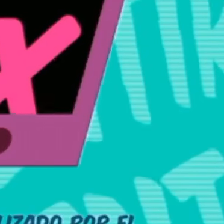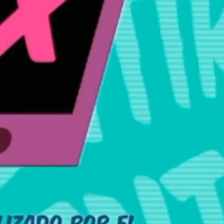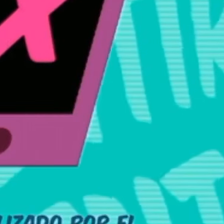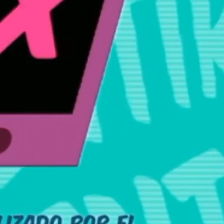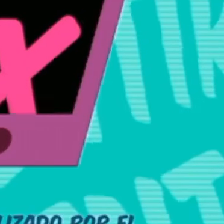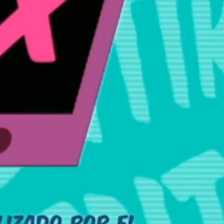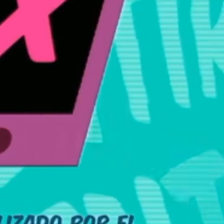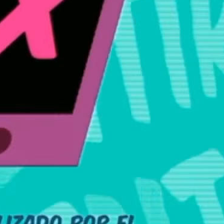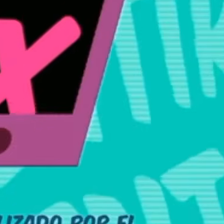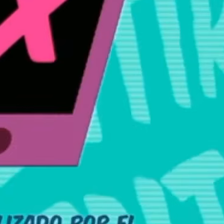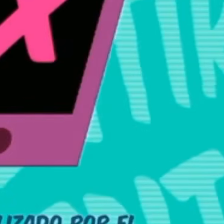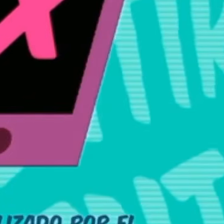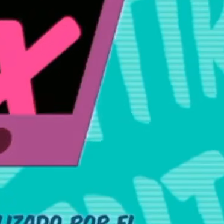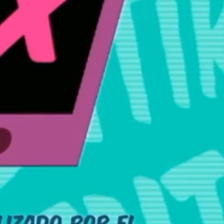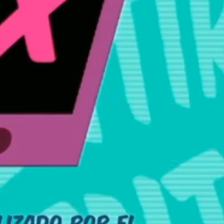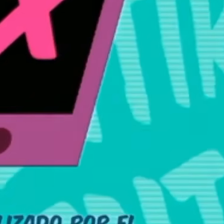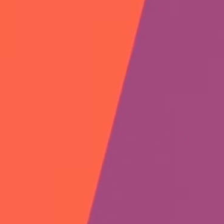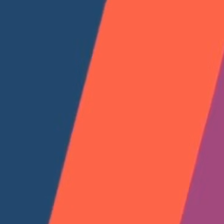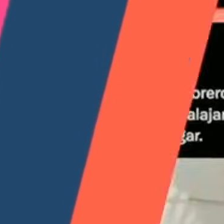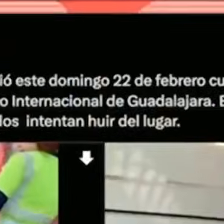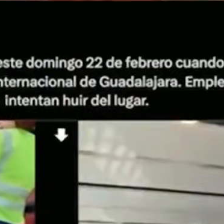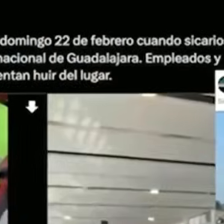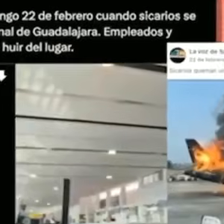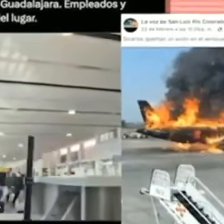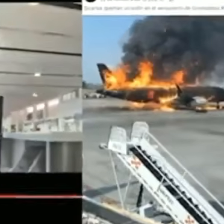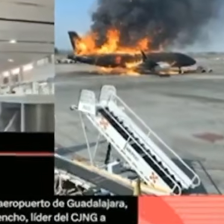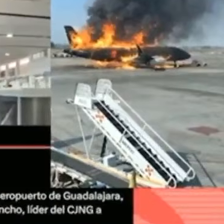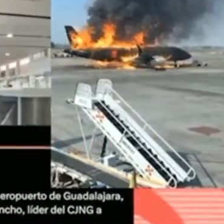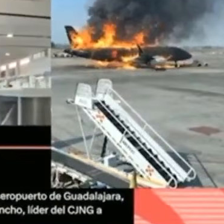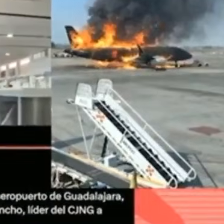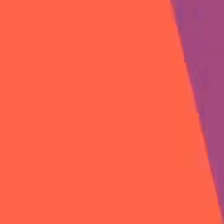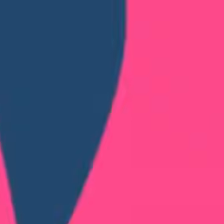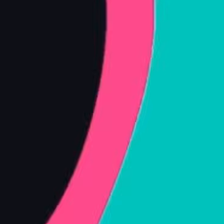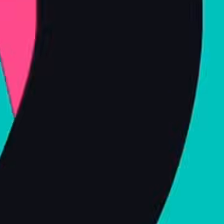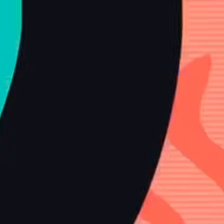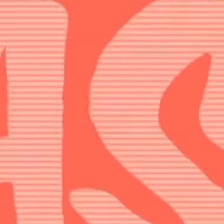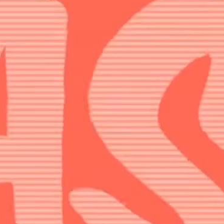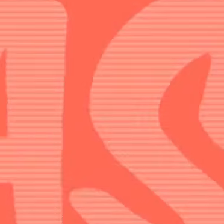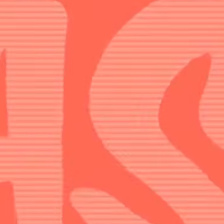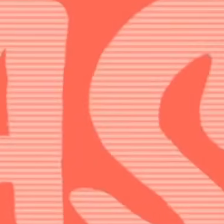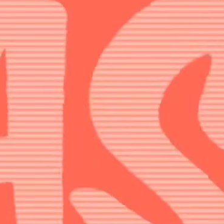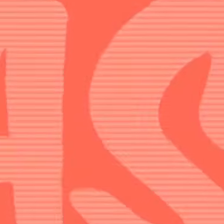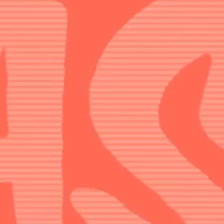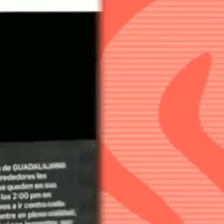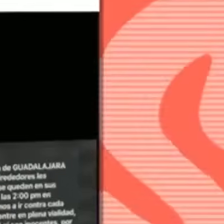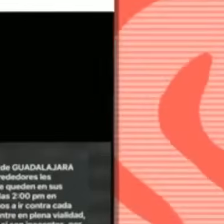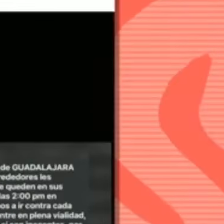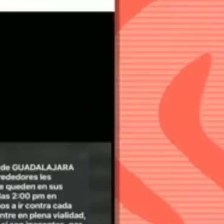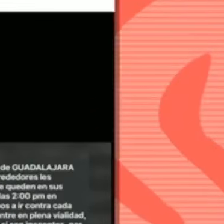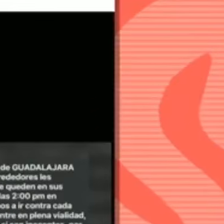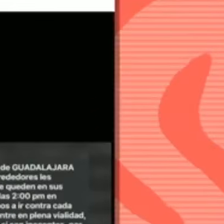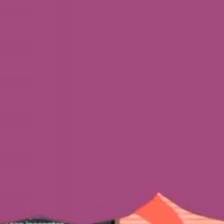artificial. Aquí una muestra de las mentiras difundidas. 1. Mentiras para generar miedo en la población. A. El crimen organizado atacaría